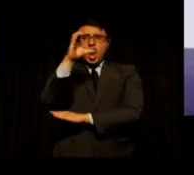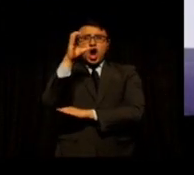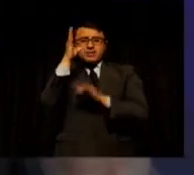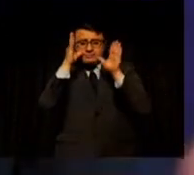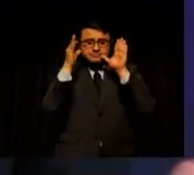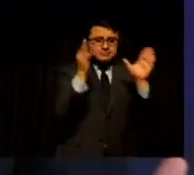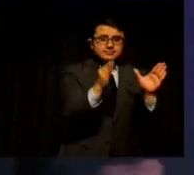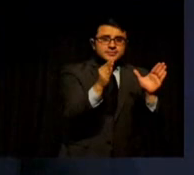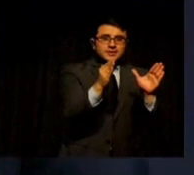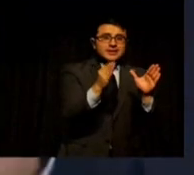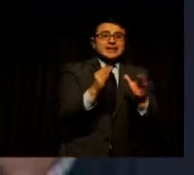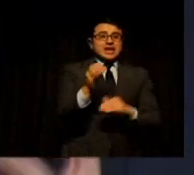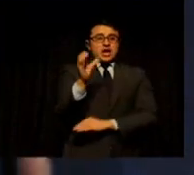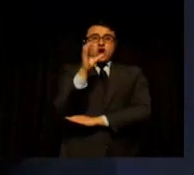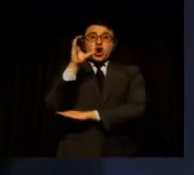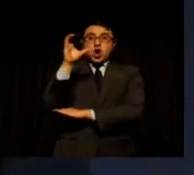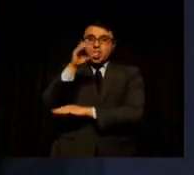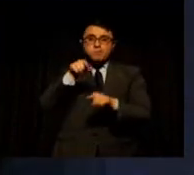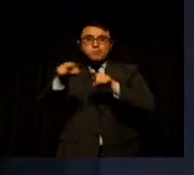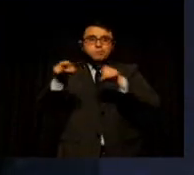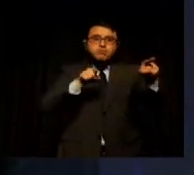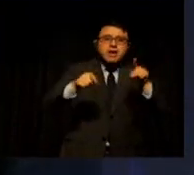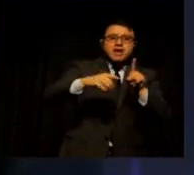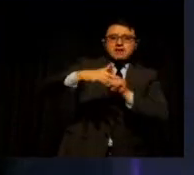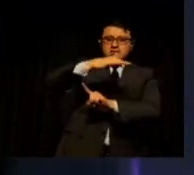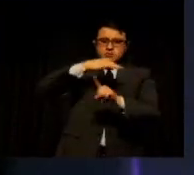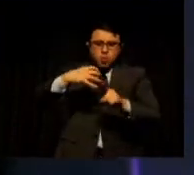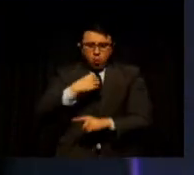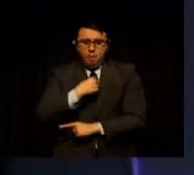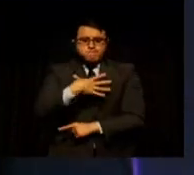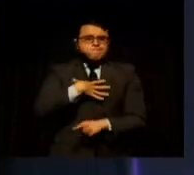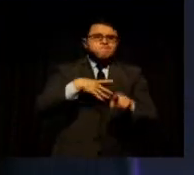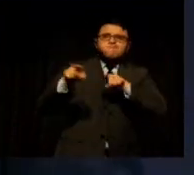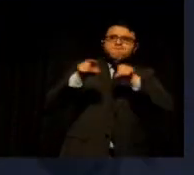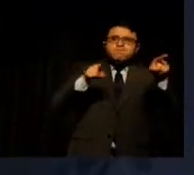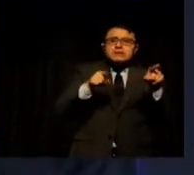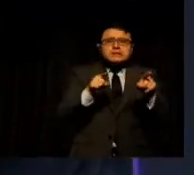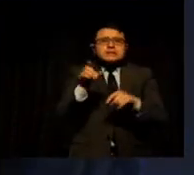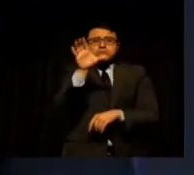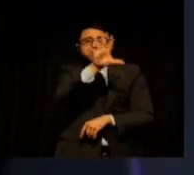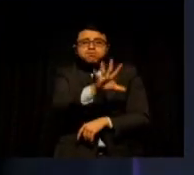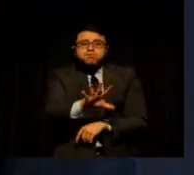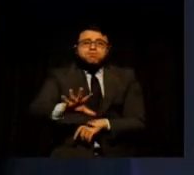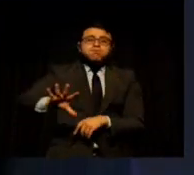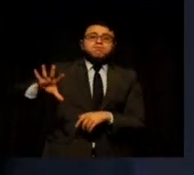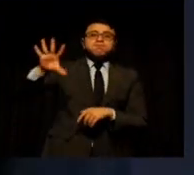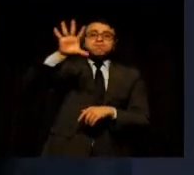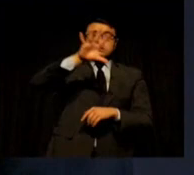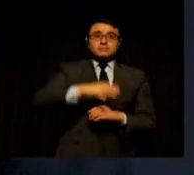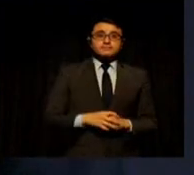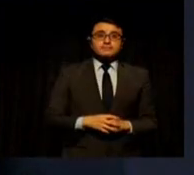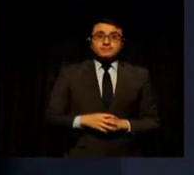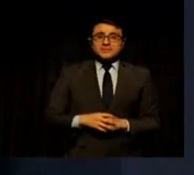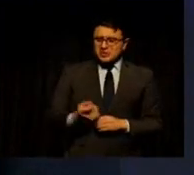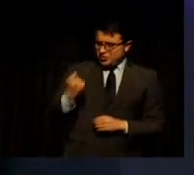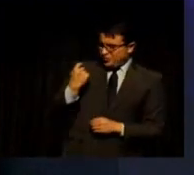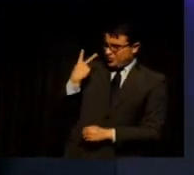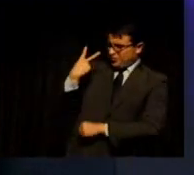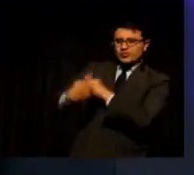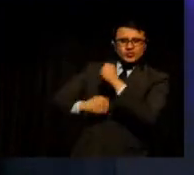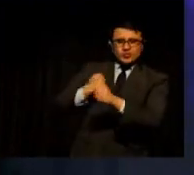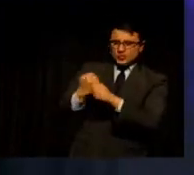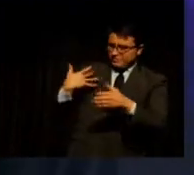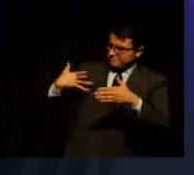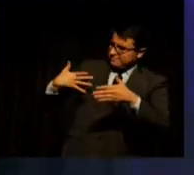pasando en colombia en las oportunidades que existen en este país y especialmente durante los últimos años y dos años hemos